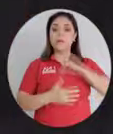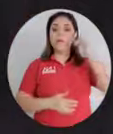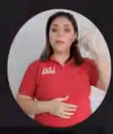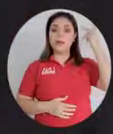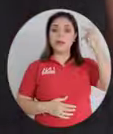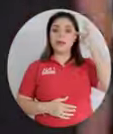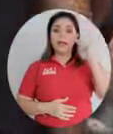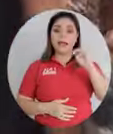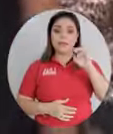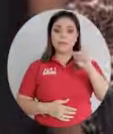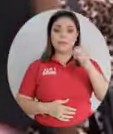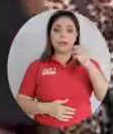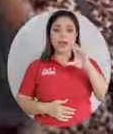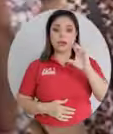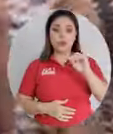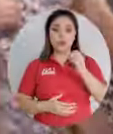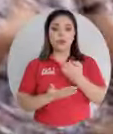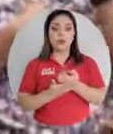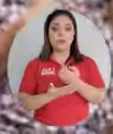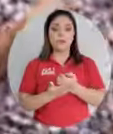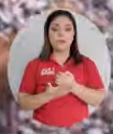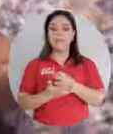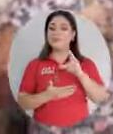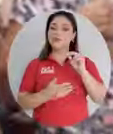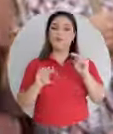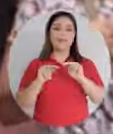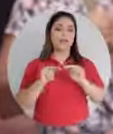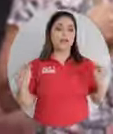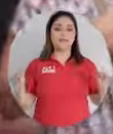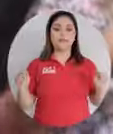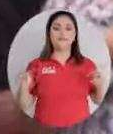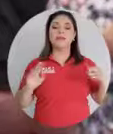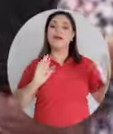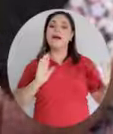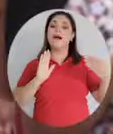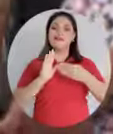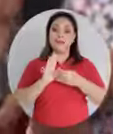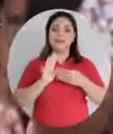decía que la política macroeconómica no es neutral,